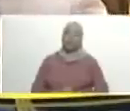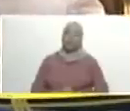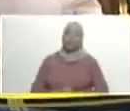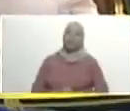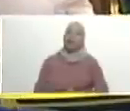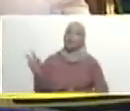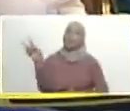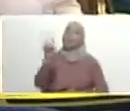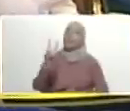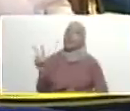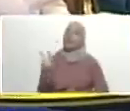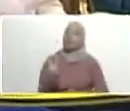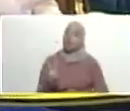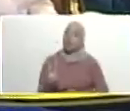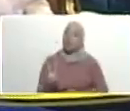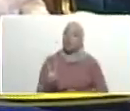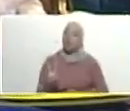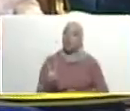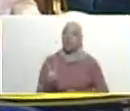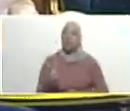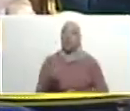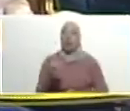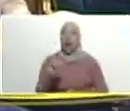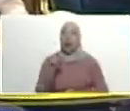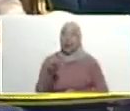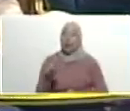Venezuela es un país, como conversamos,